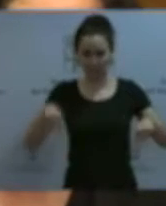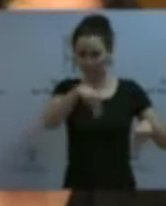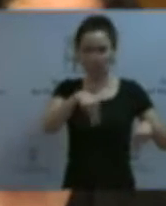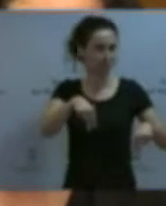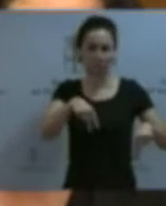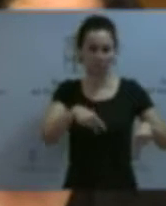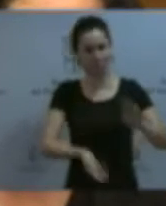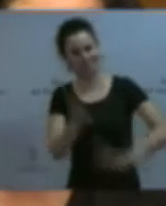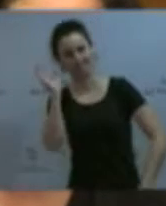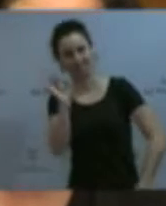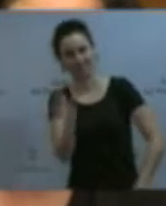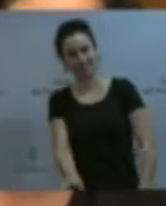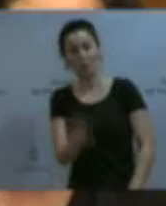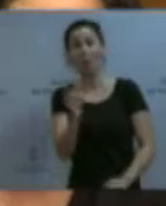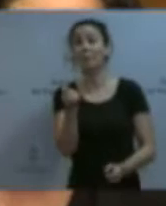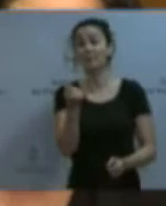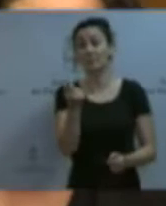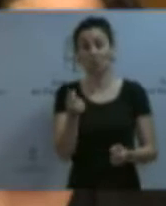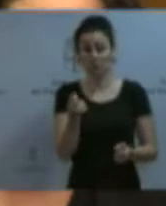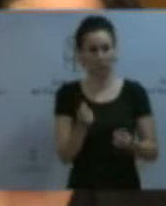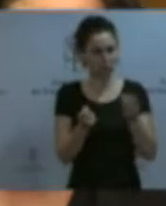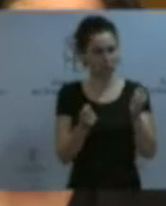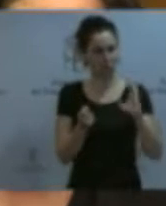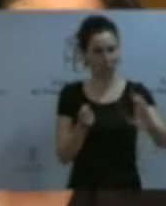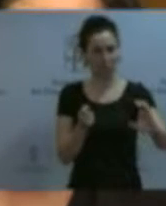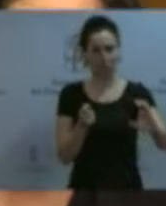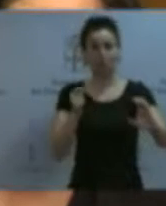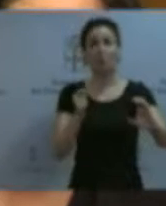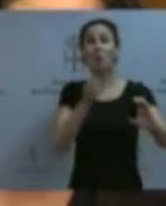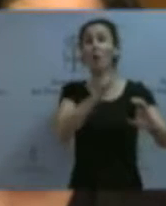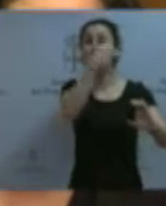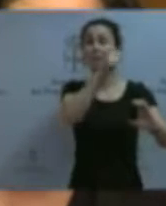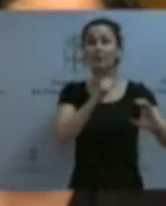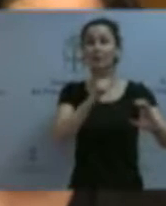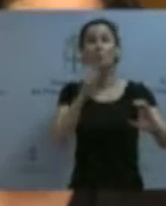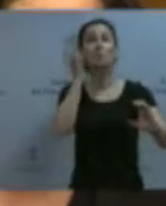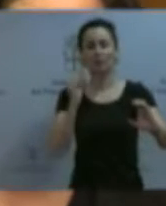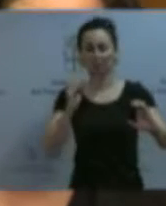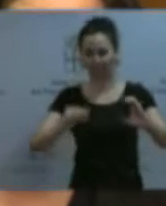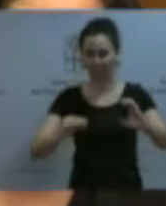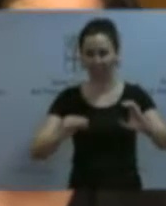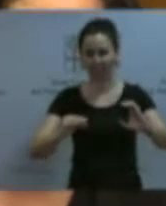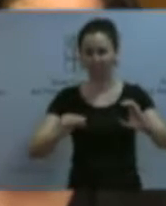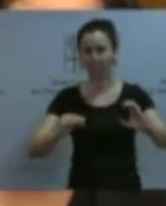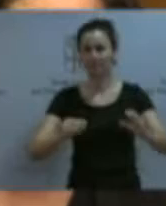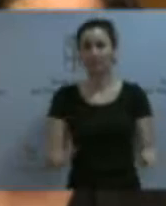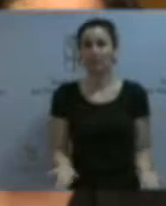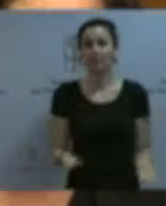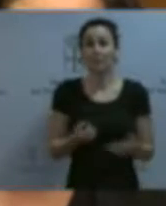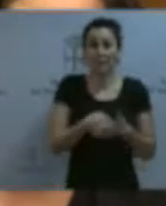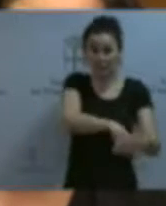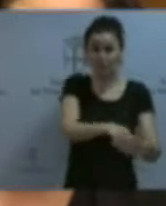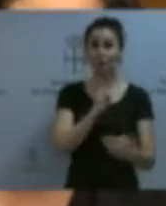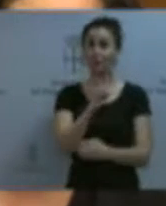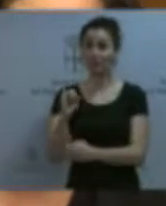premios económicos eran muy dispares entre hombres y mujeres. Sin embargo, la presión y las instituciones han